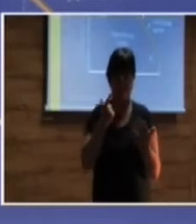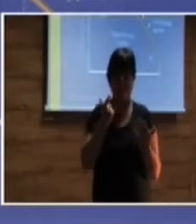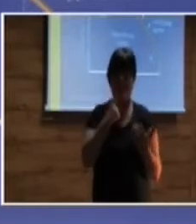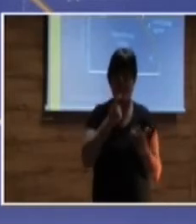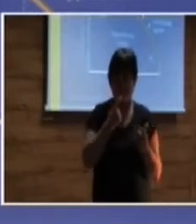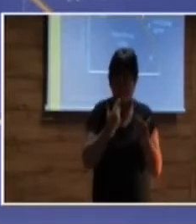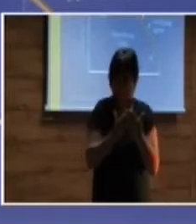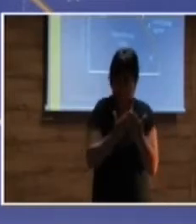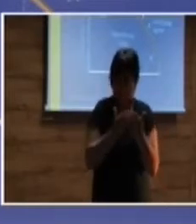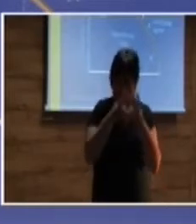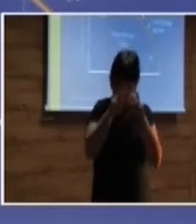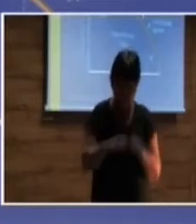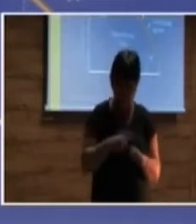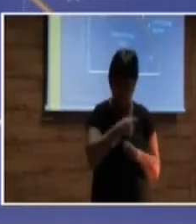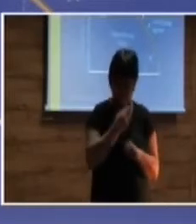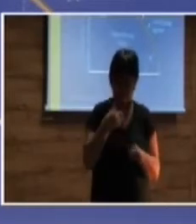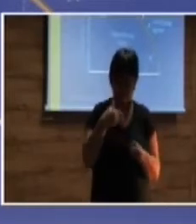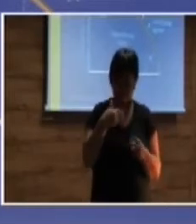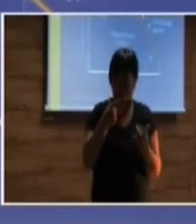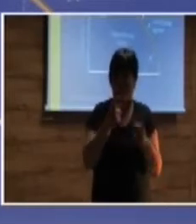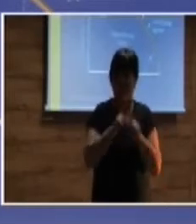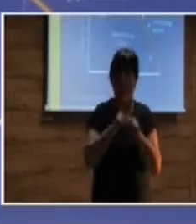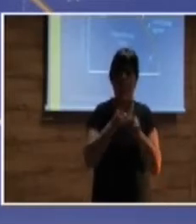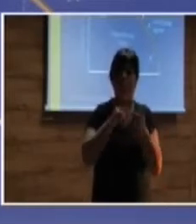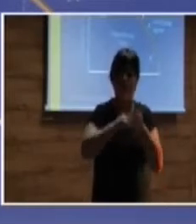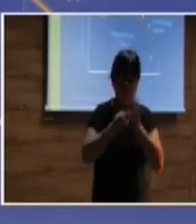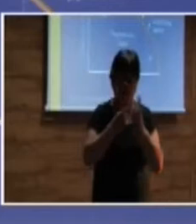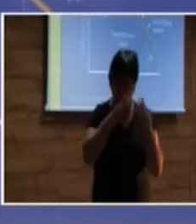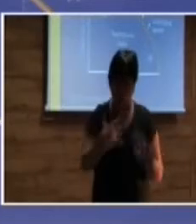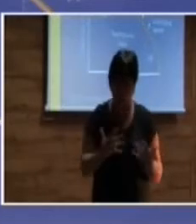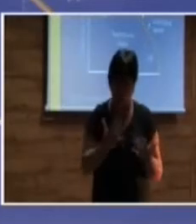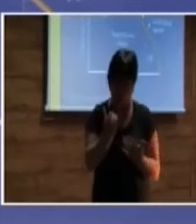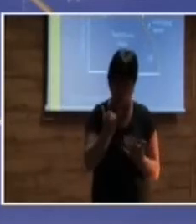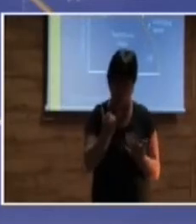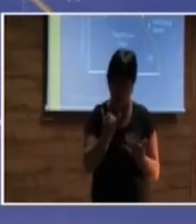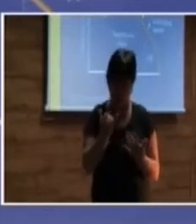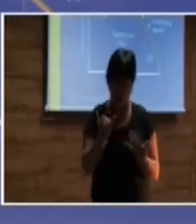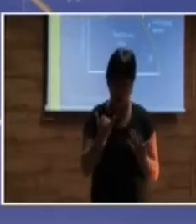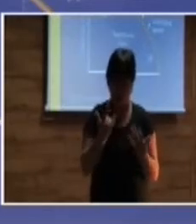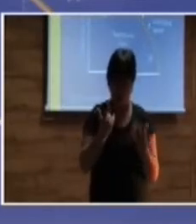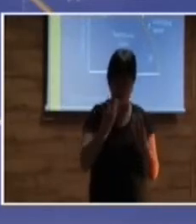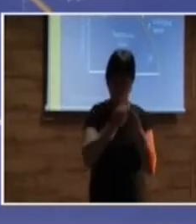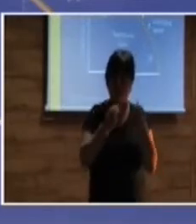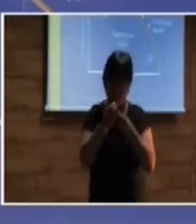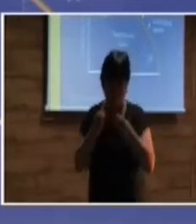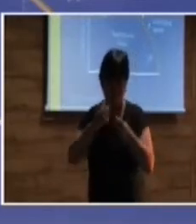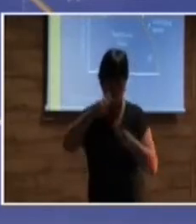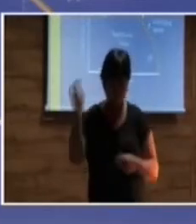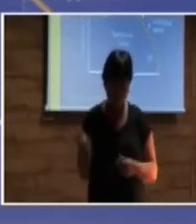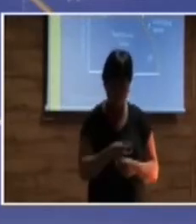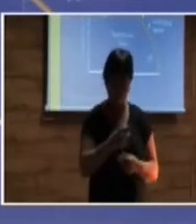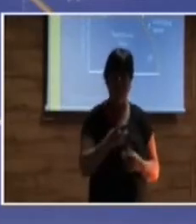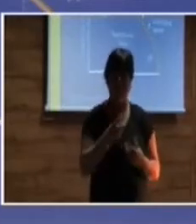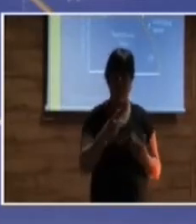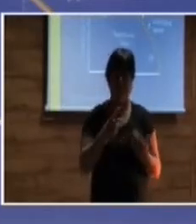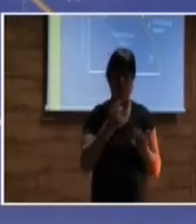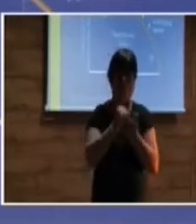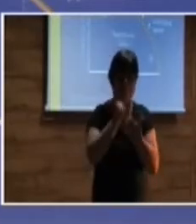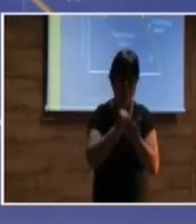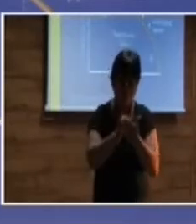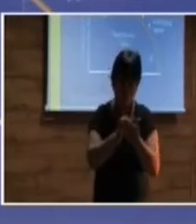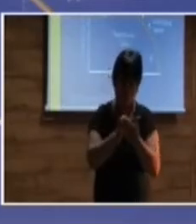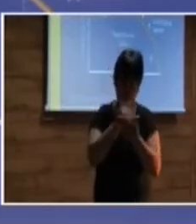beta-amiloide, que hoy es una técnica, como comentó el colega que me precedió, flúor de glucosa, test de estrés cognitivo. Quiero contarles que los